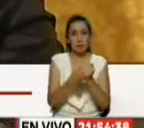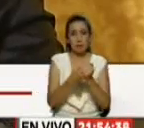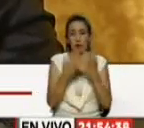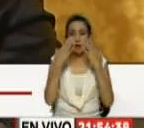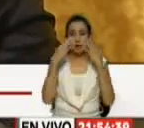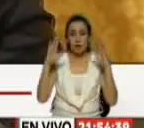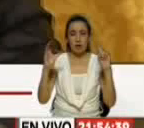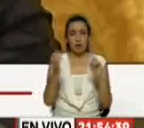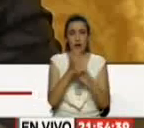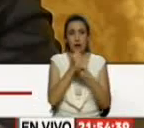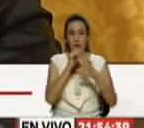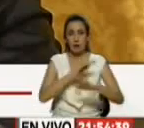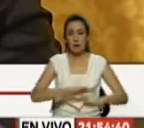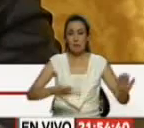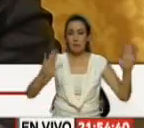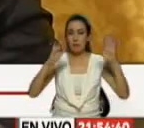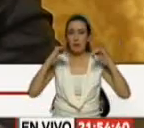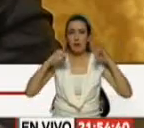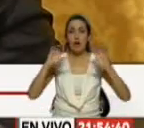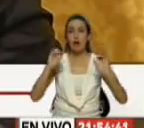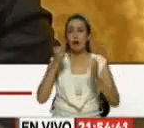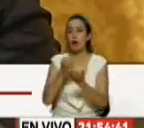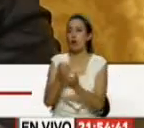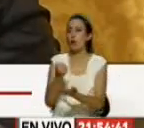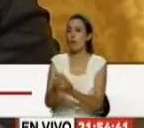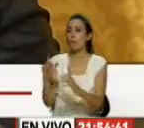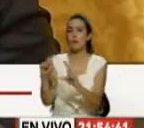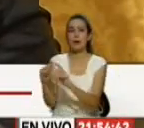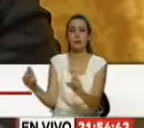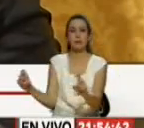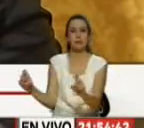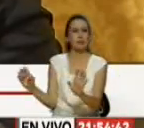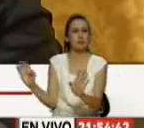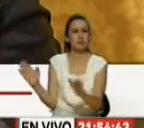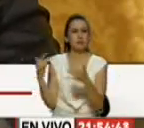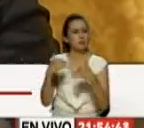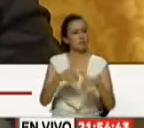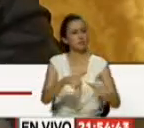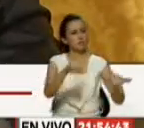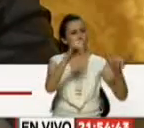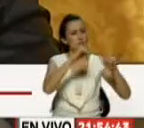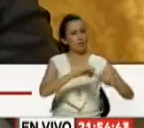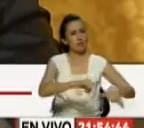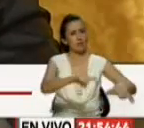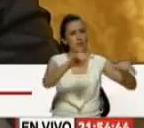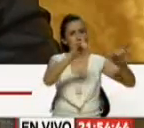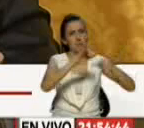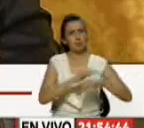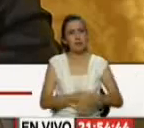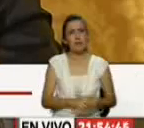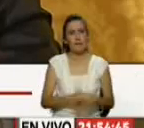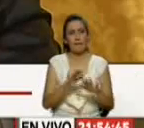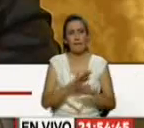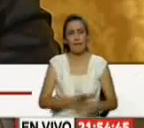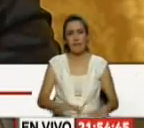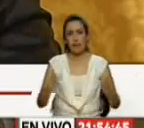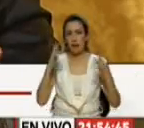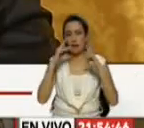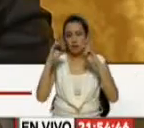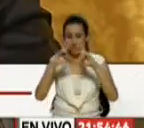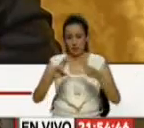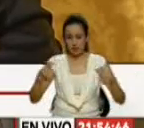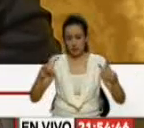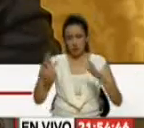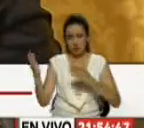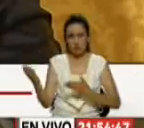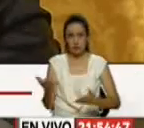al facilismo, a comprar títulos, a frecuentar el rincón del vago, en lugar de ir a